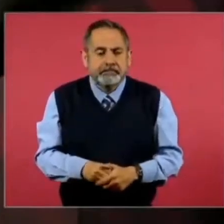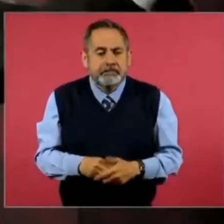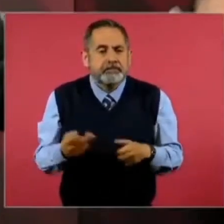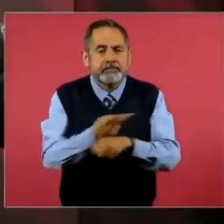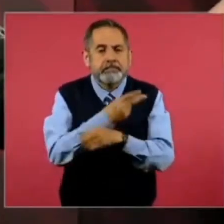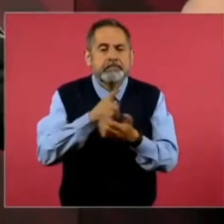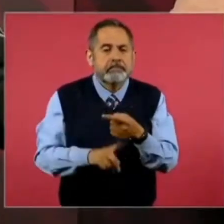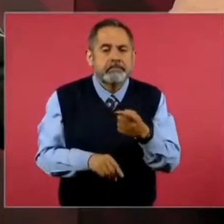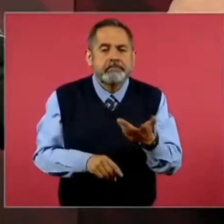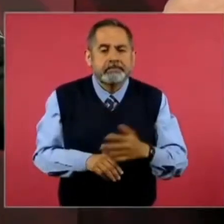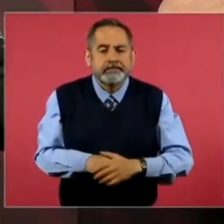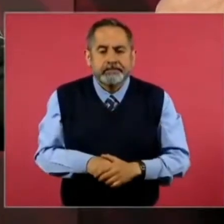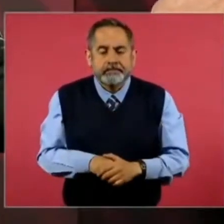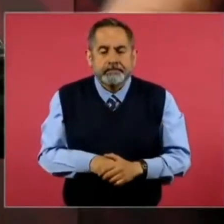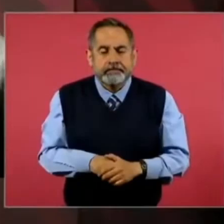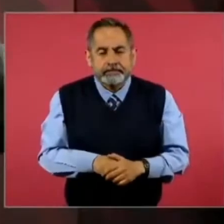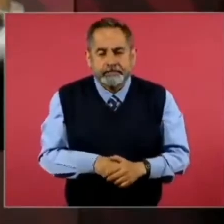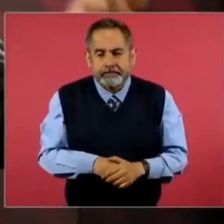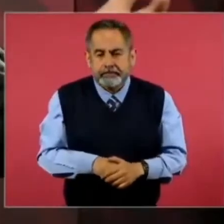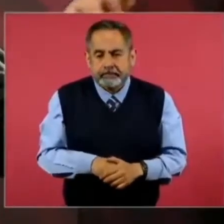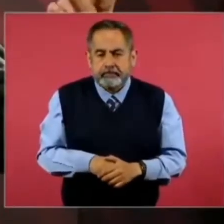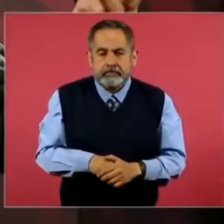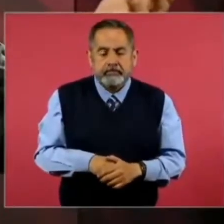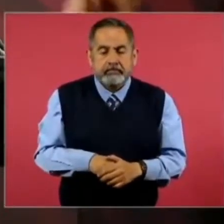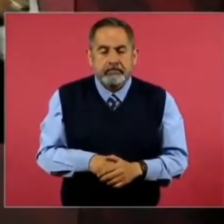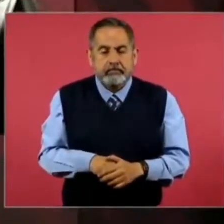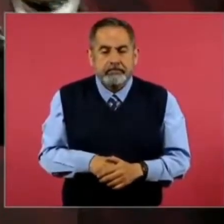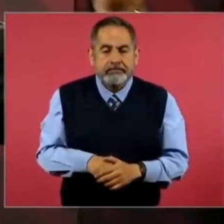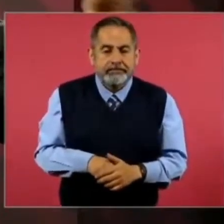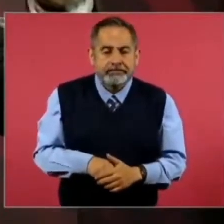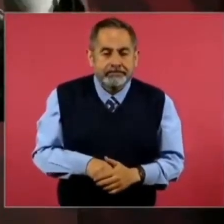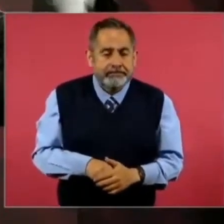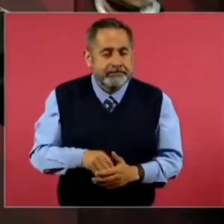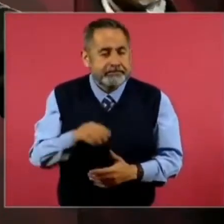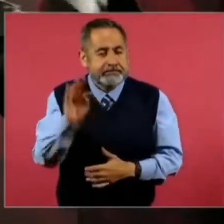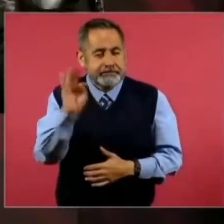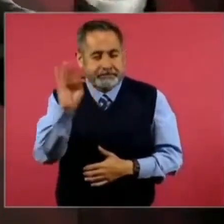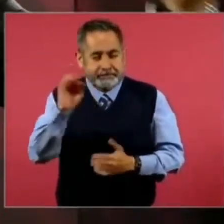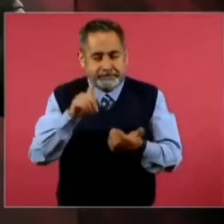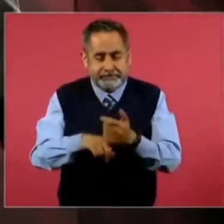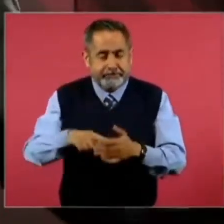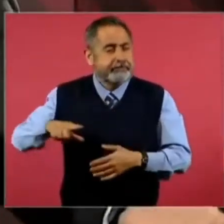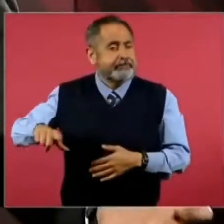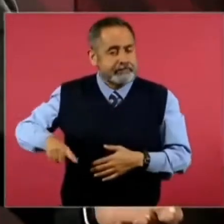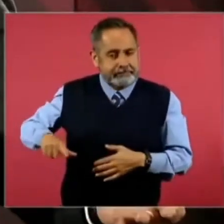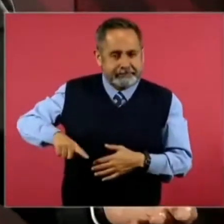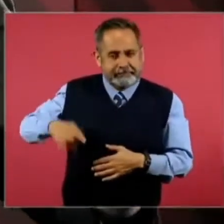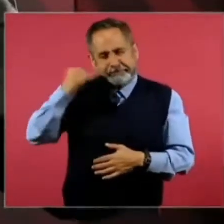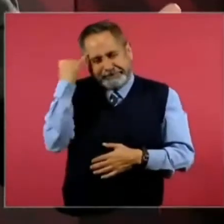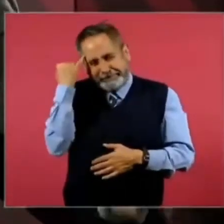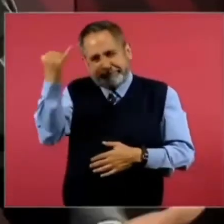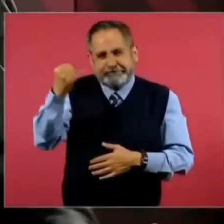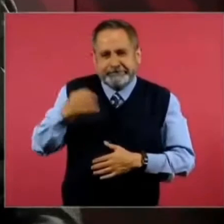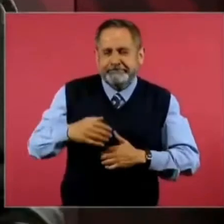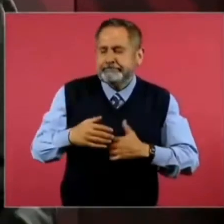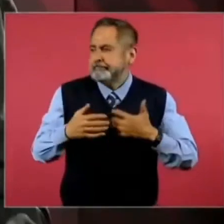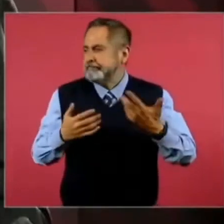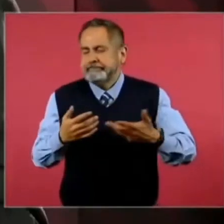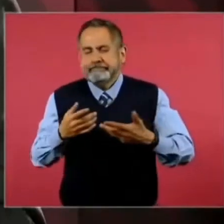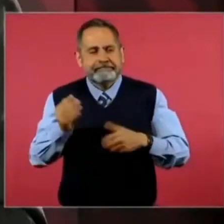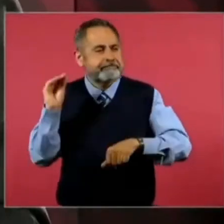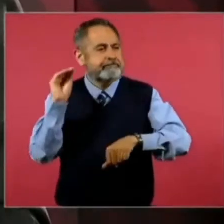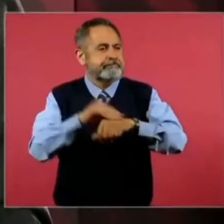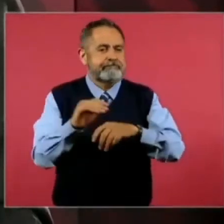resulta de que si el gobierno quiere poner un sistema